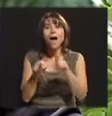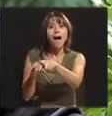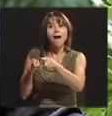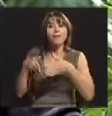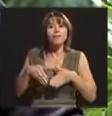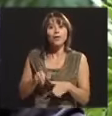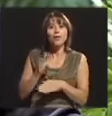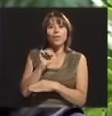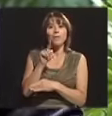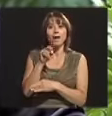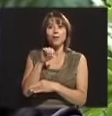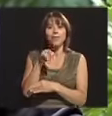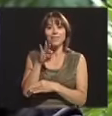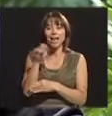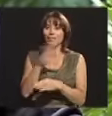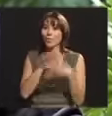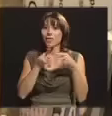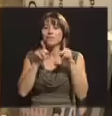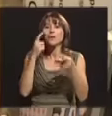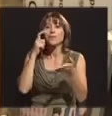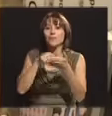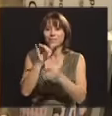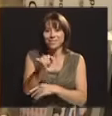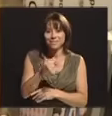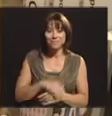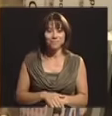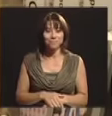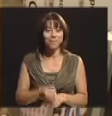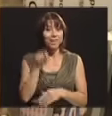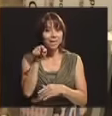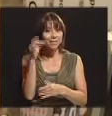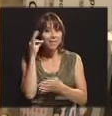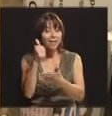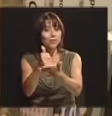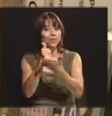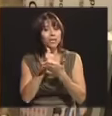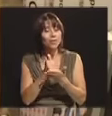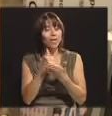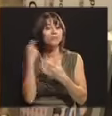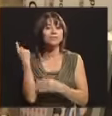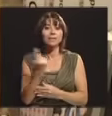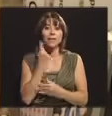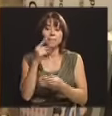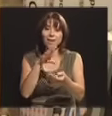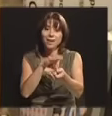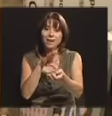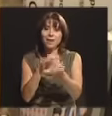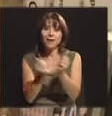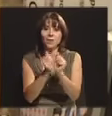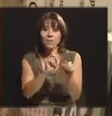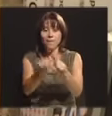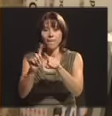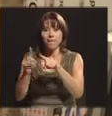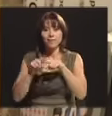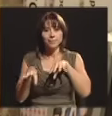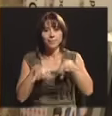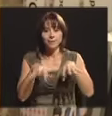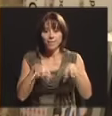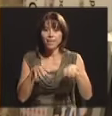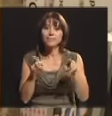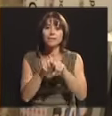marujita todo el mundo lo reconoce por hijo marujita ella nos ha ayudado siempre este en la clínica con las diferentes